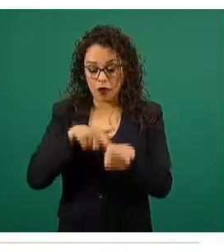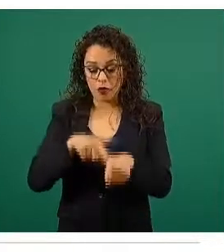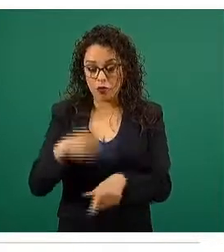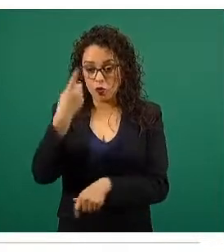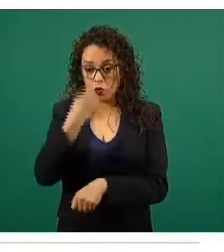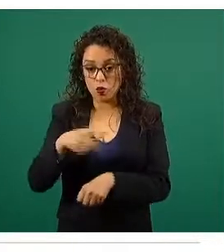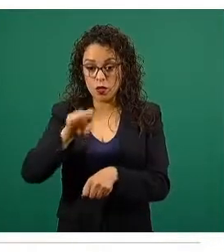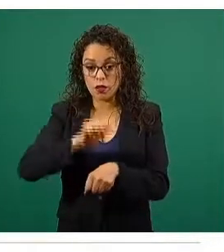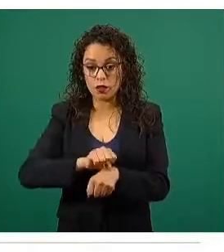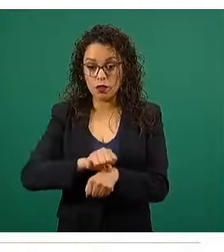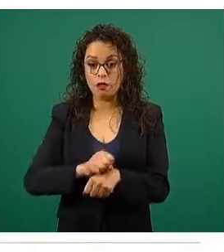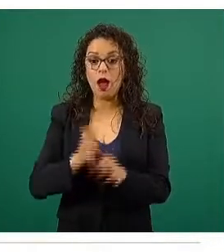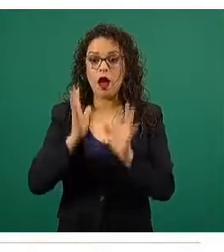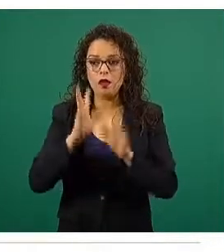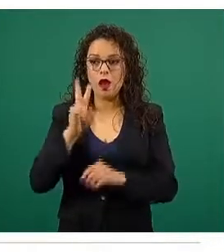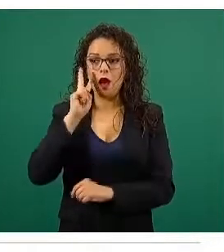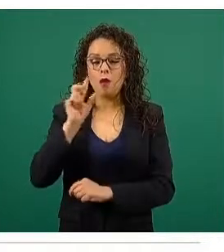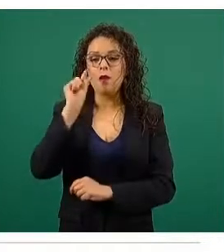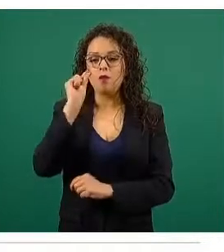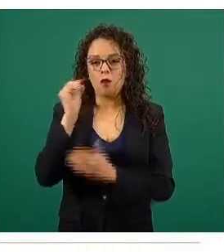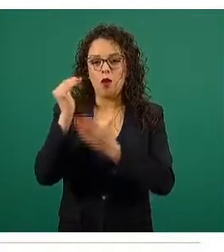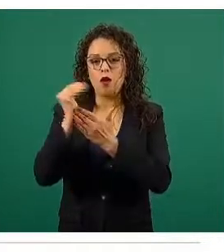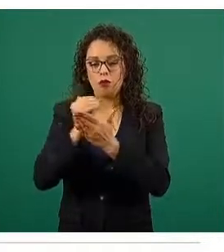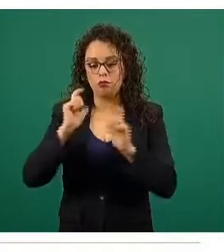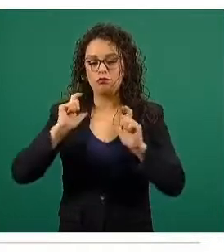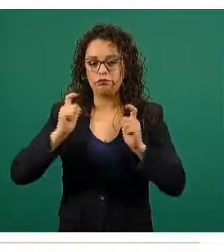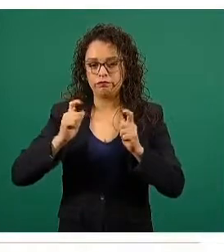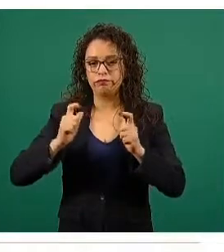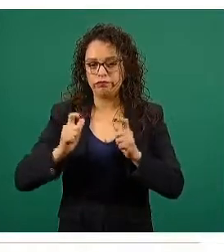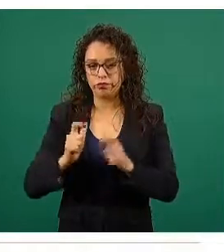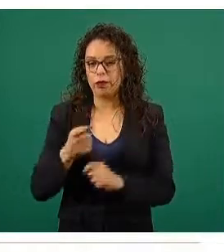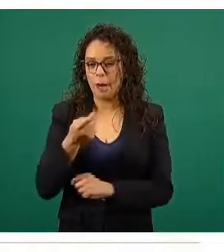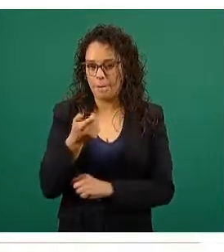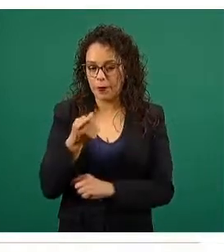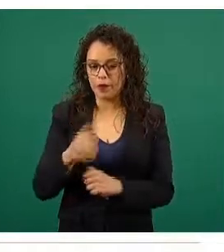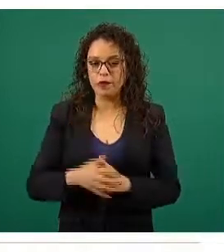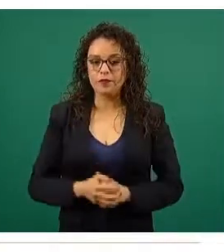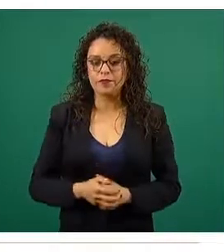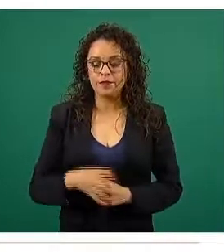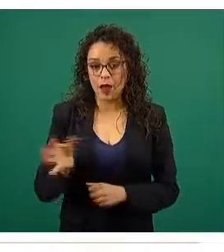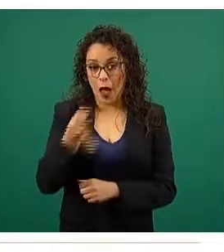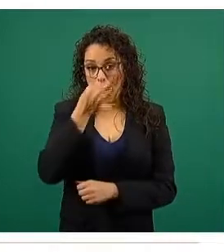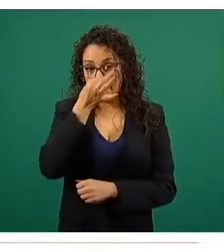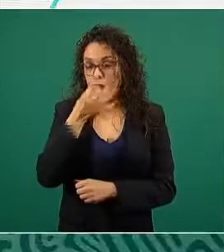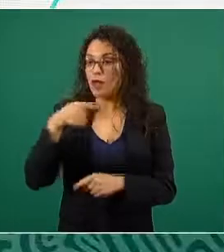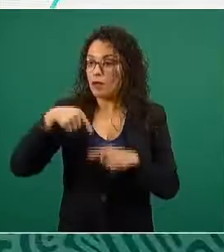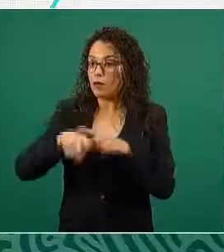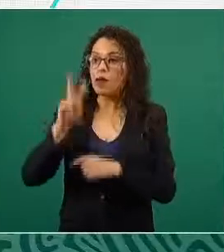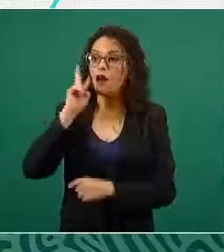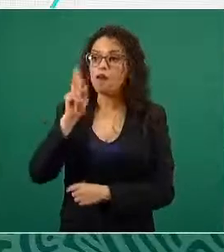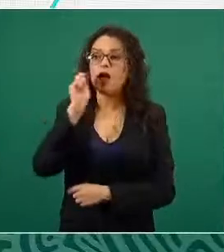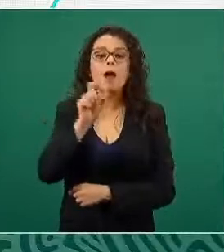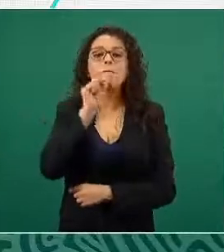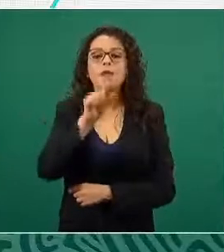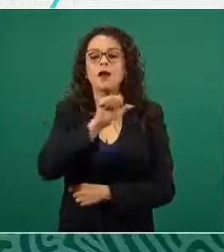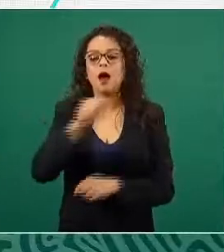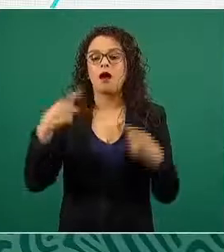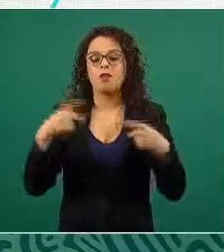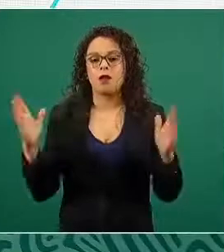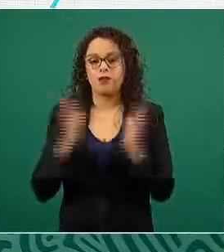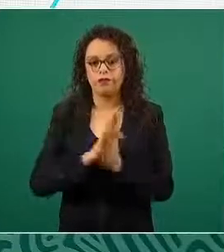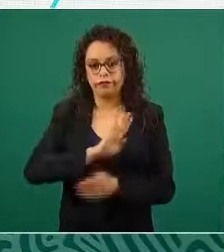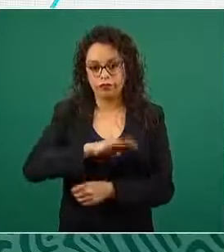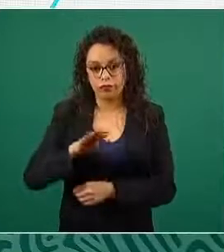hay ya esta reducción del crecimiento, apenas se empieza a ver también en las defunciones y está ya en semáforo